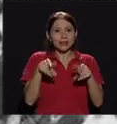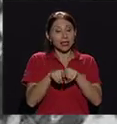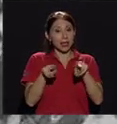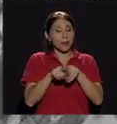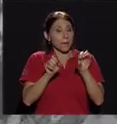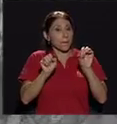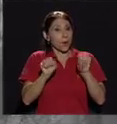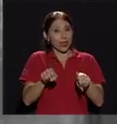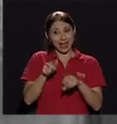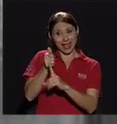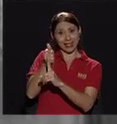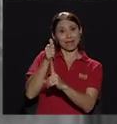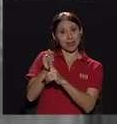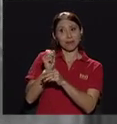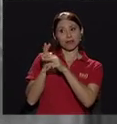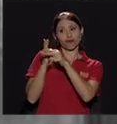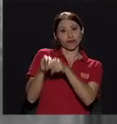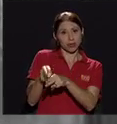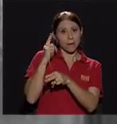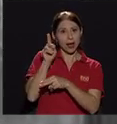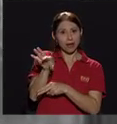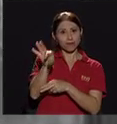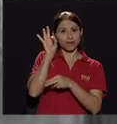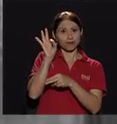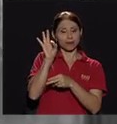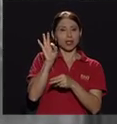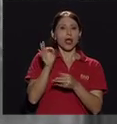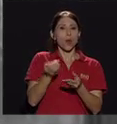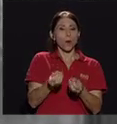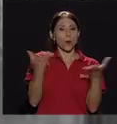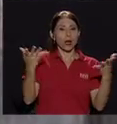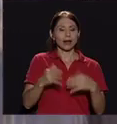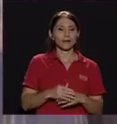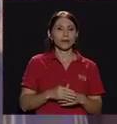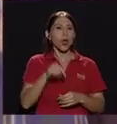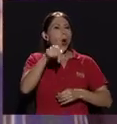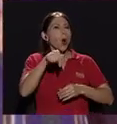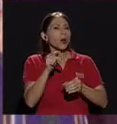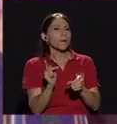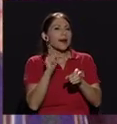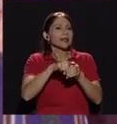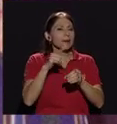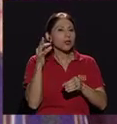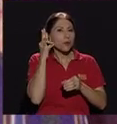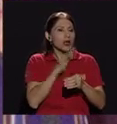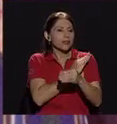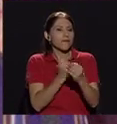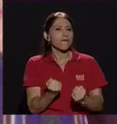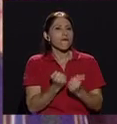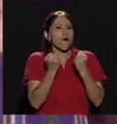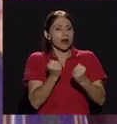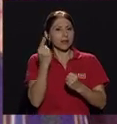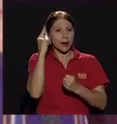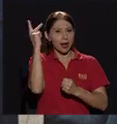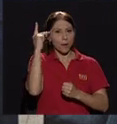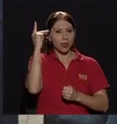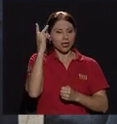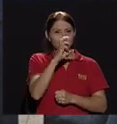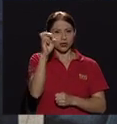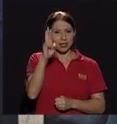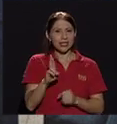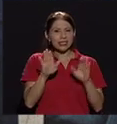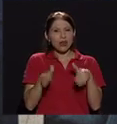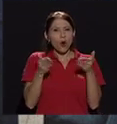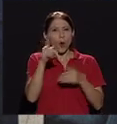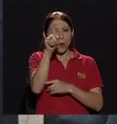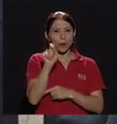gobernantes como también de poder ser electas en puestos de elección popular. ¿Cómo fortalecer hoy la participación de las mujeres en la